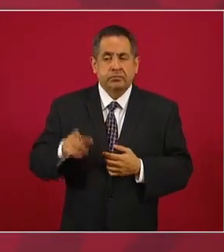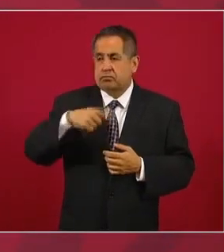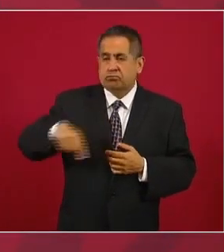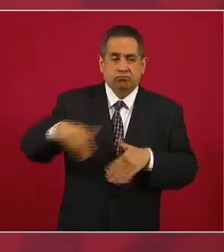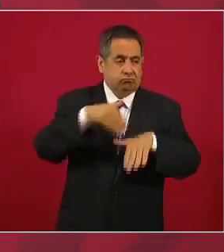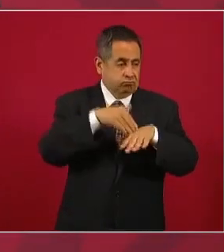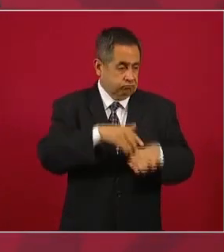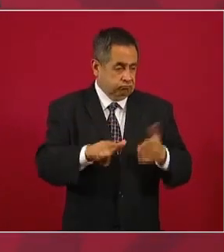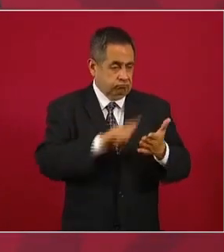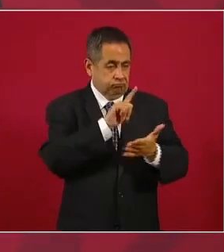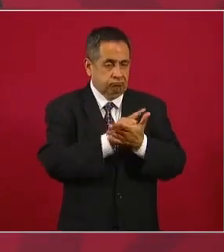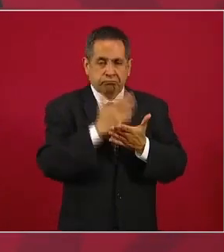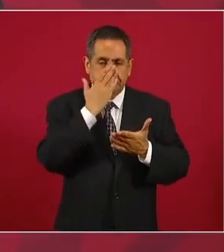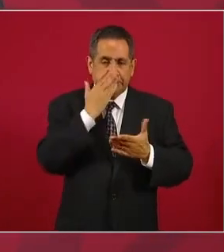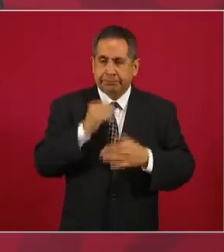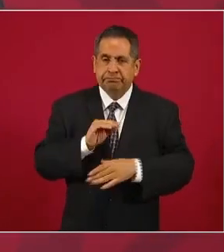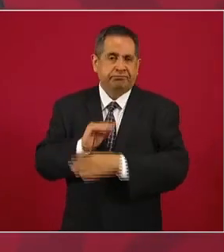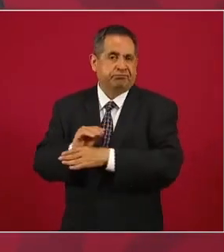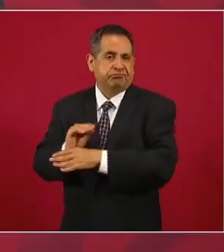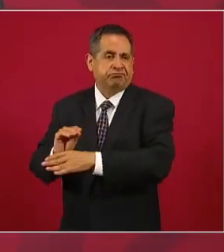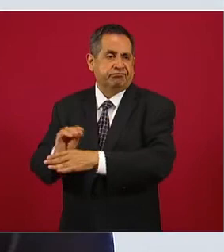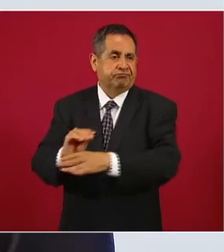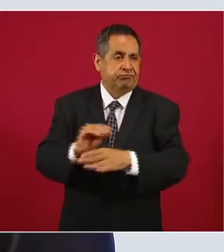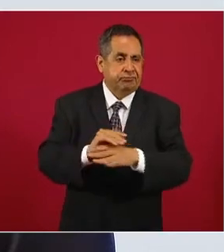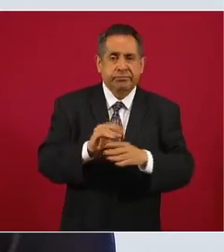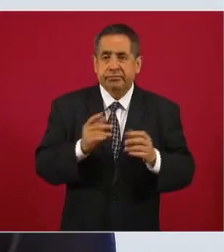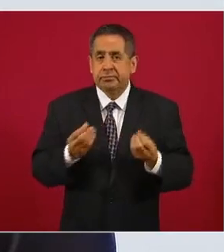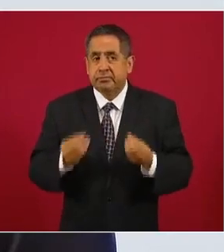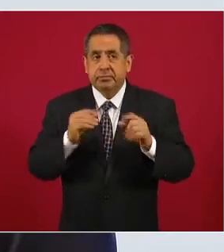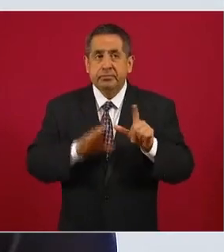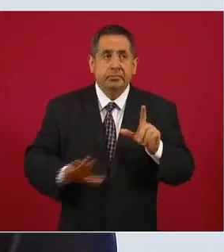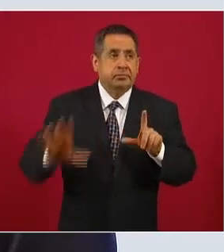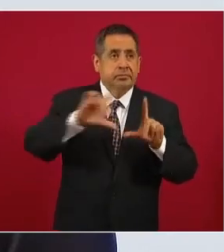en extensas zonas del territorio nacional.